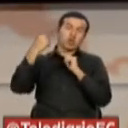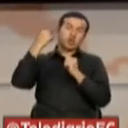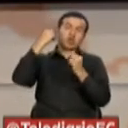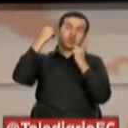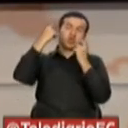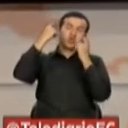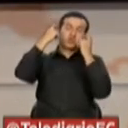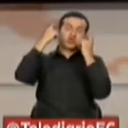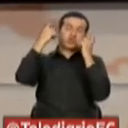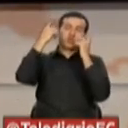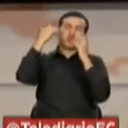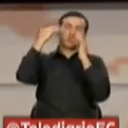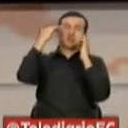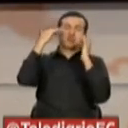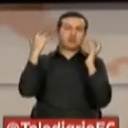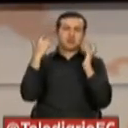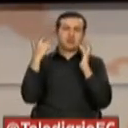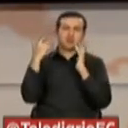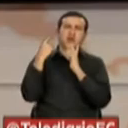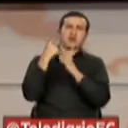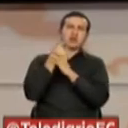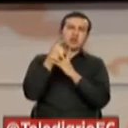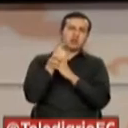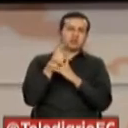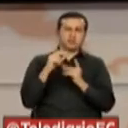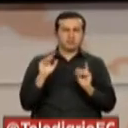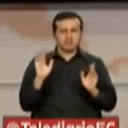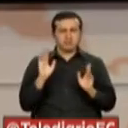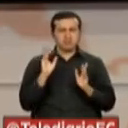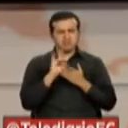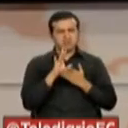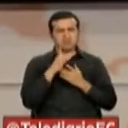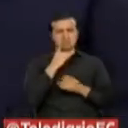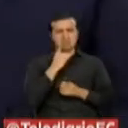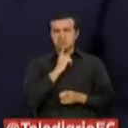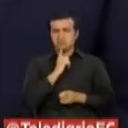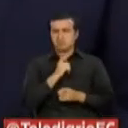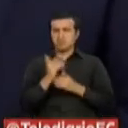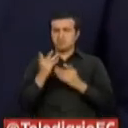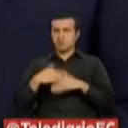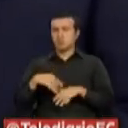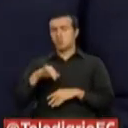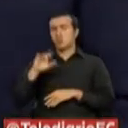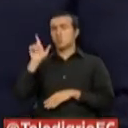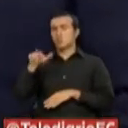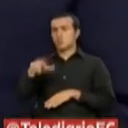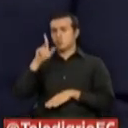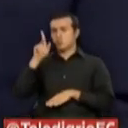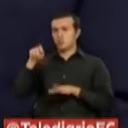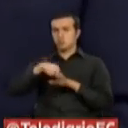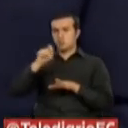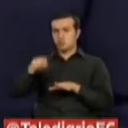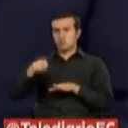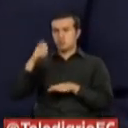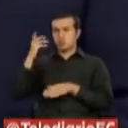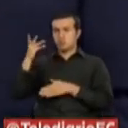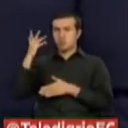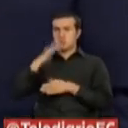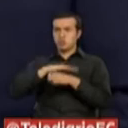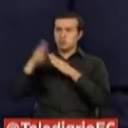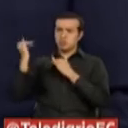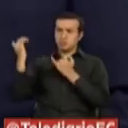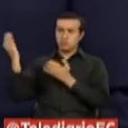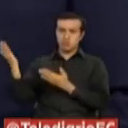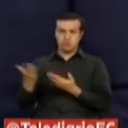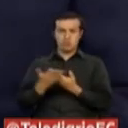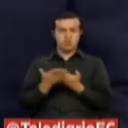vida. Eso es un absurdo, ¿sí? Si quitando eso, con mucho gusto. Juan Carlos Benalcázar, doctor en Derecho, nuestro invitado en